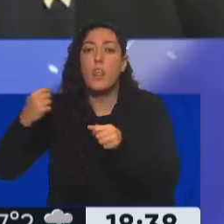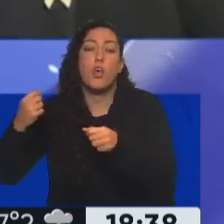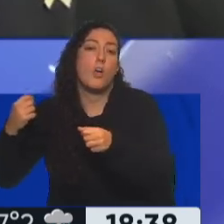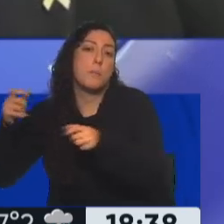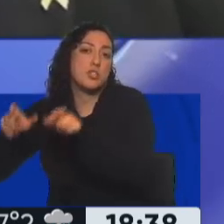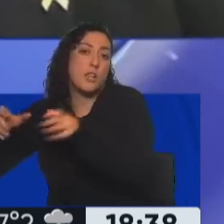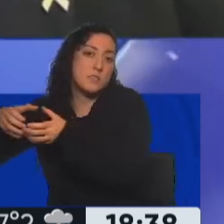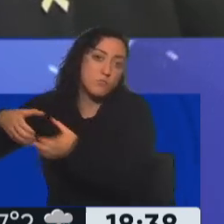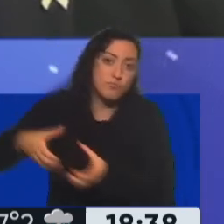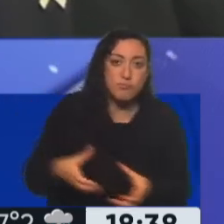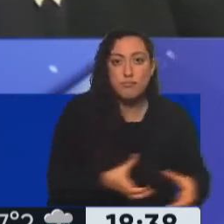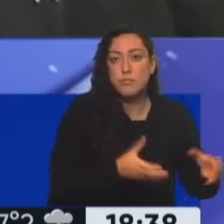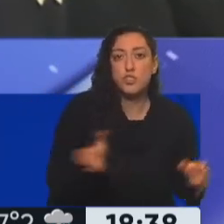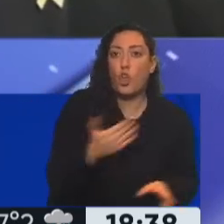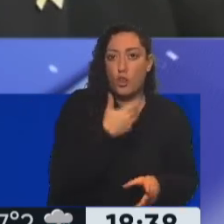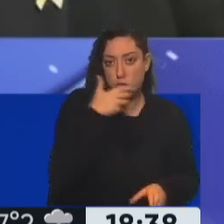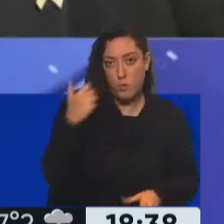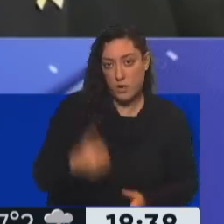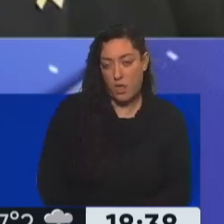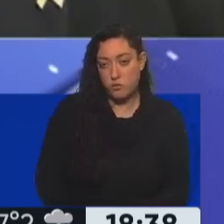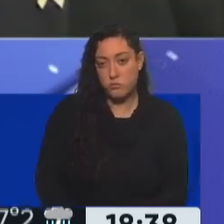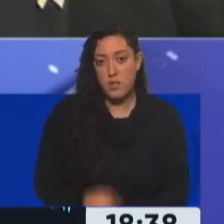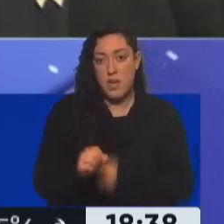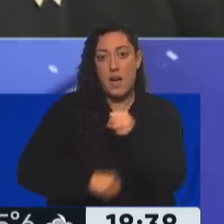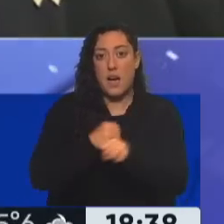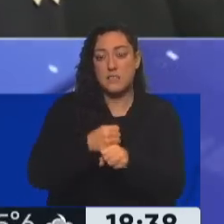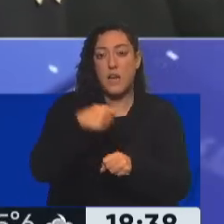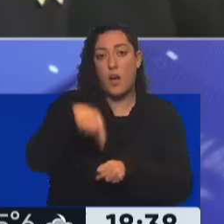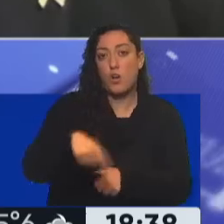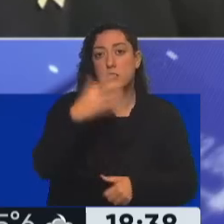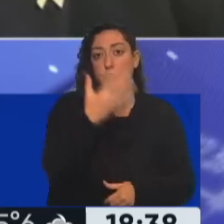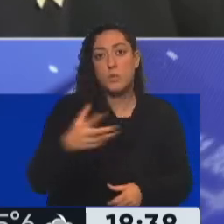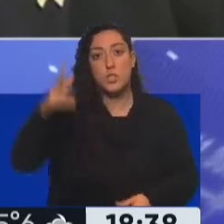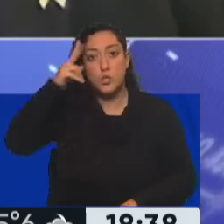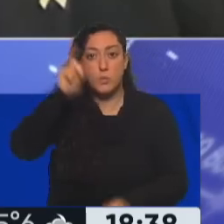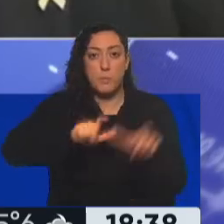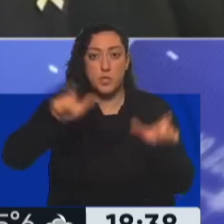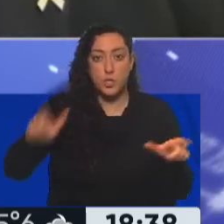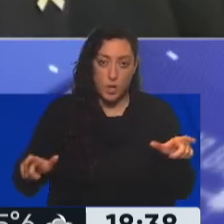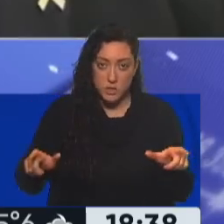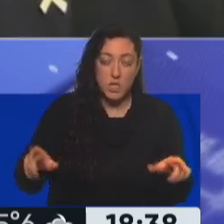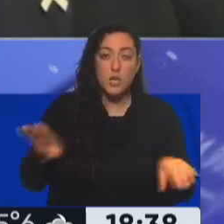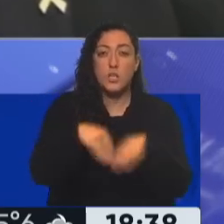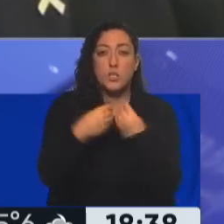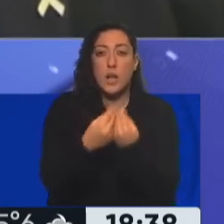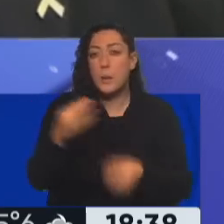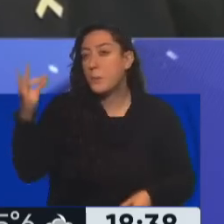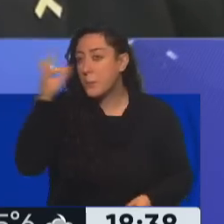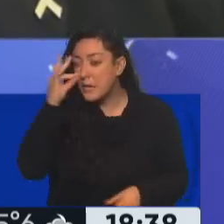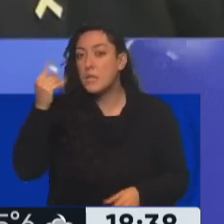de liberación de todos los secuestrados, que son al día de hoy 58 personas, de las cuales se entiende que por lo menos 20 están